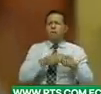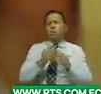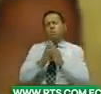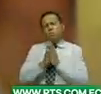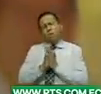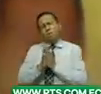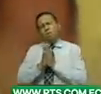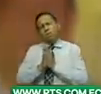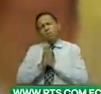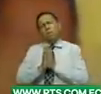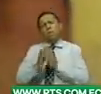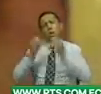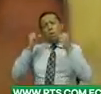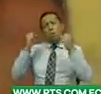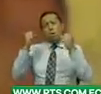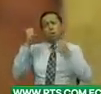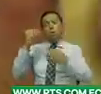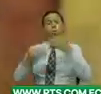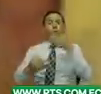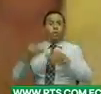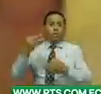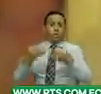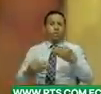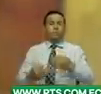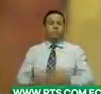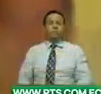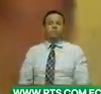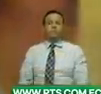justicia. Informó Adriana Peralta.